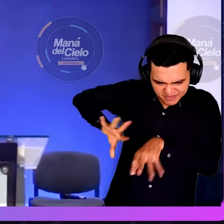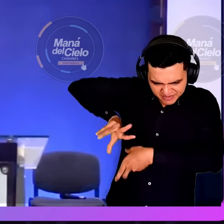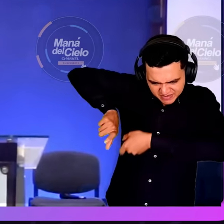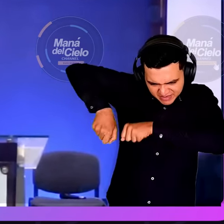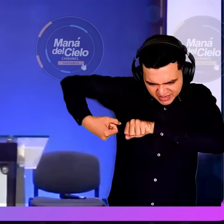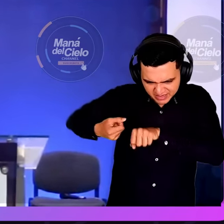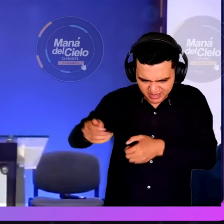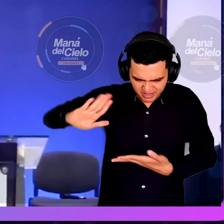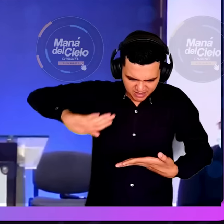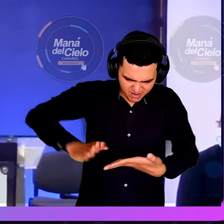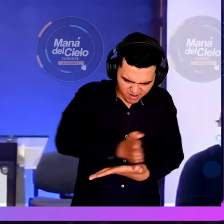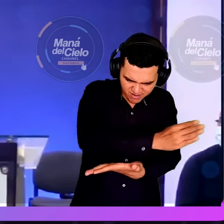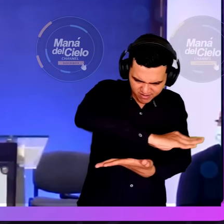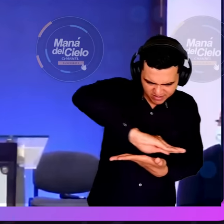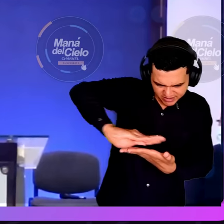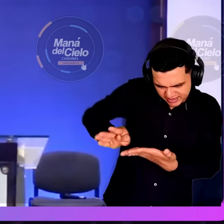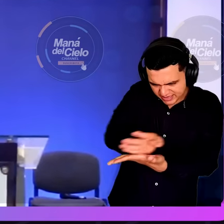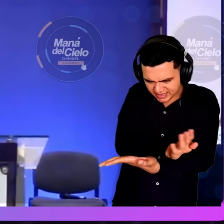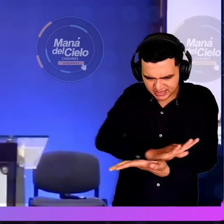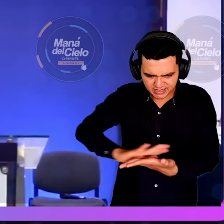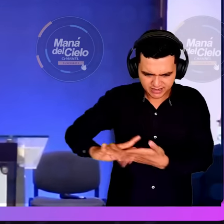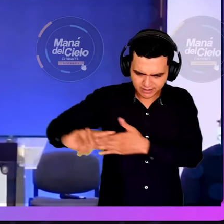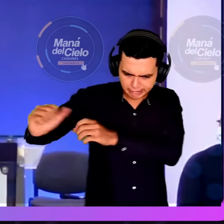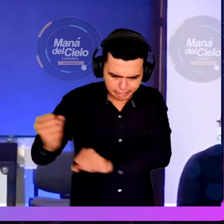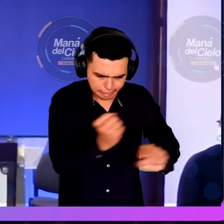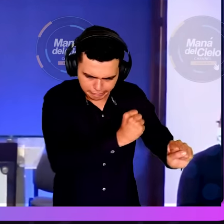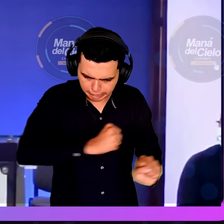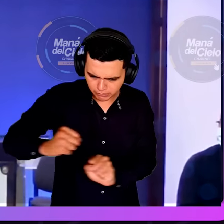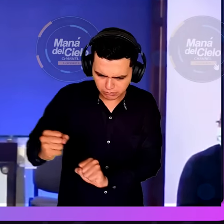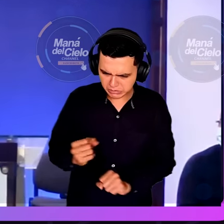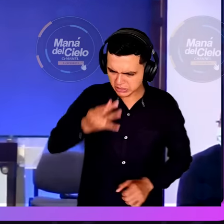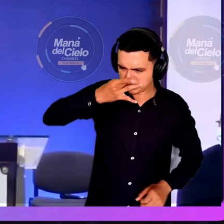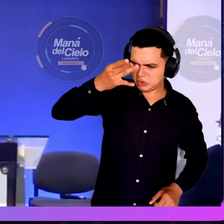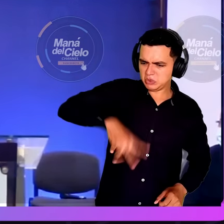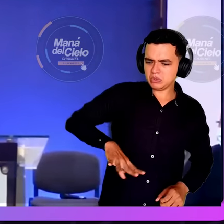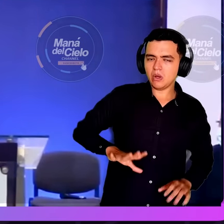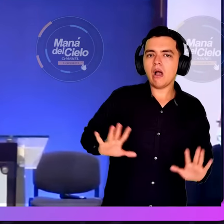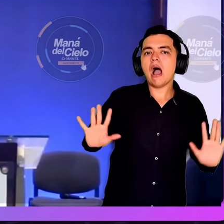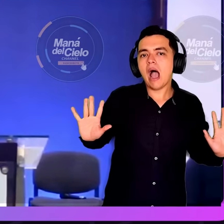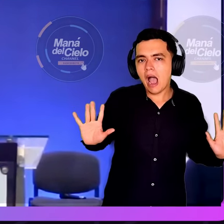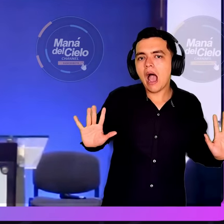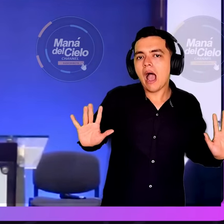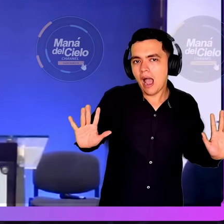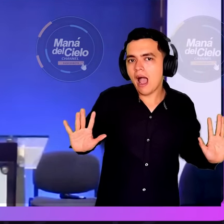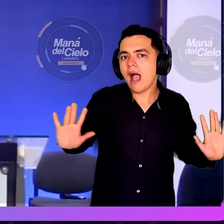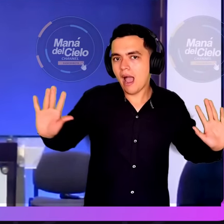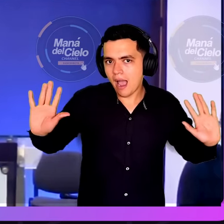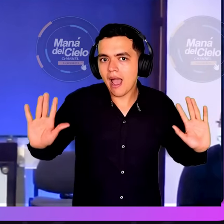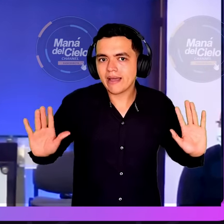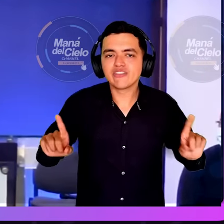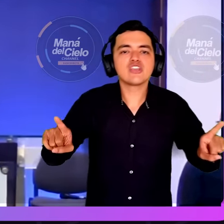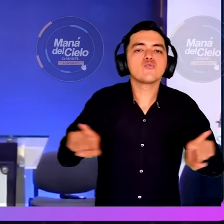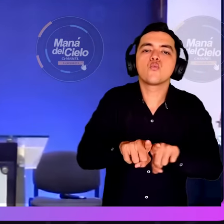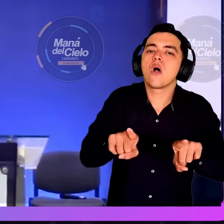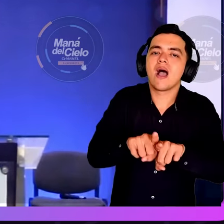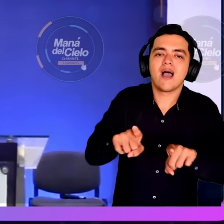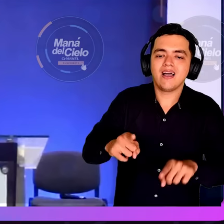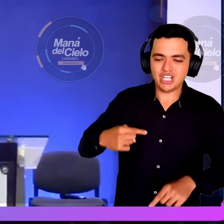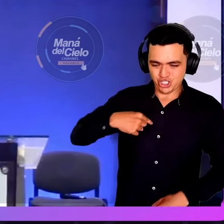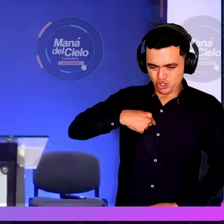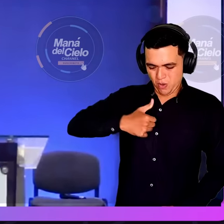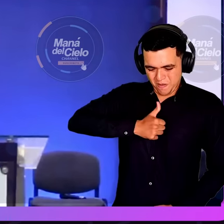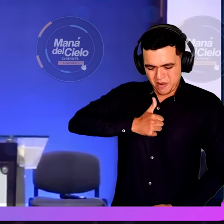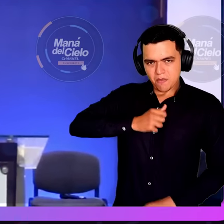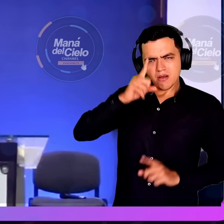las ollas por todo el rincón y dice: Dios mío, ¿a qué hora salió tanto mugre? Porque todos los días de pronto no teníamos el mismo tiempo. Una barridita, una trapeadita a la carrera, pero